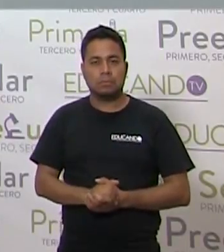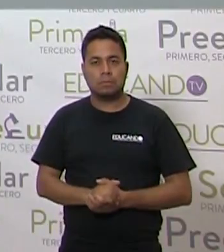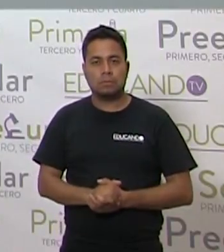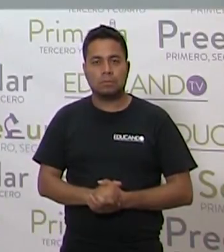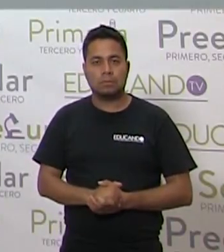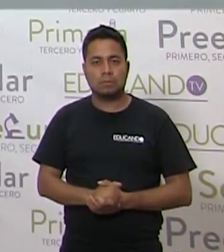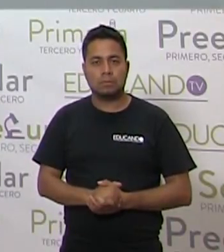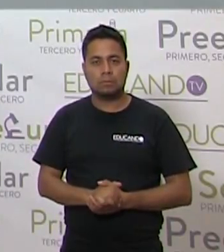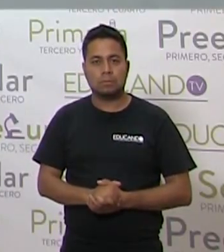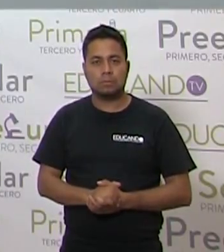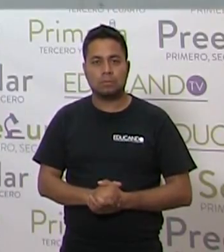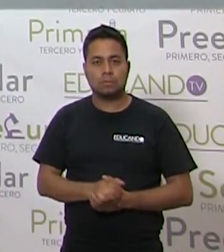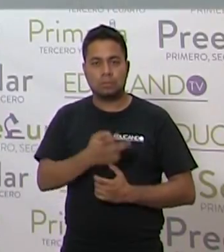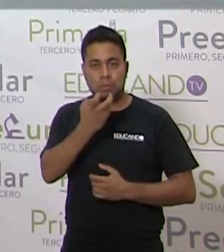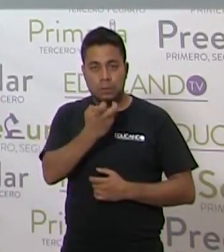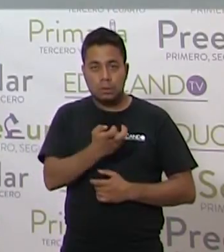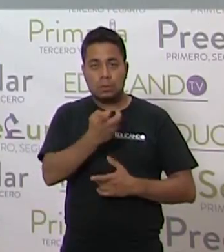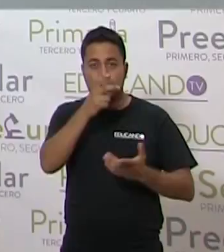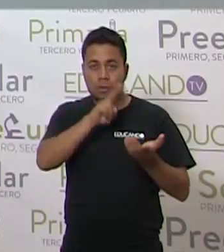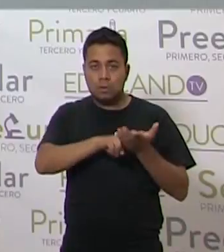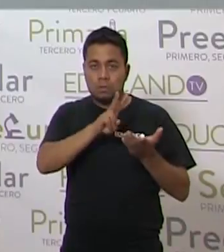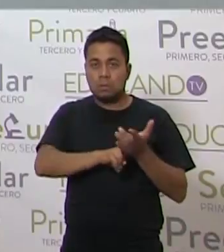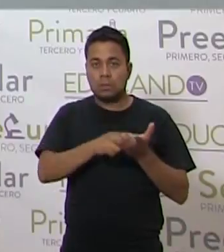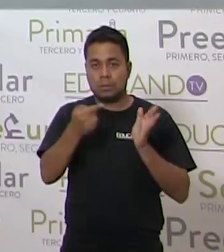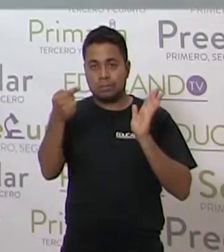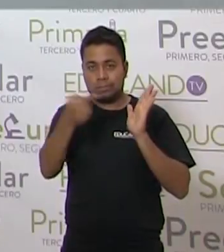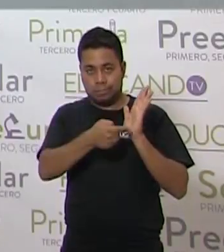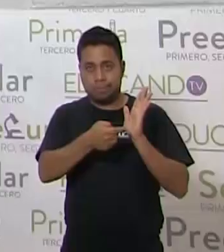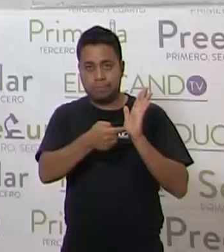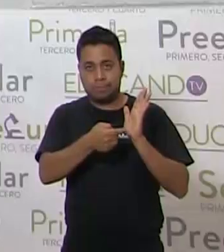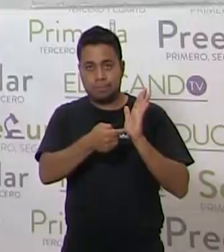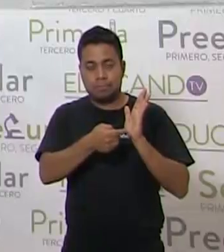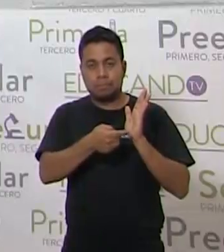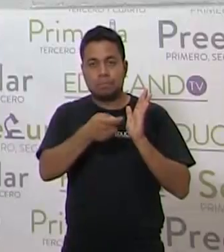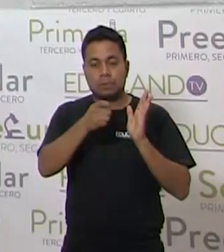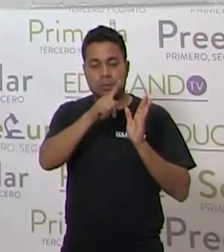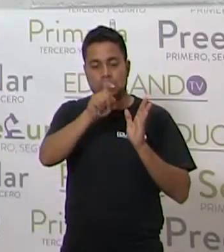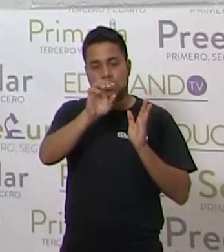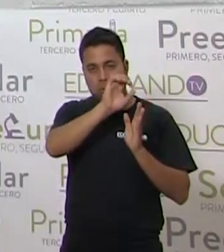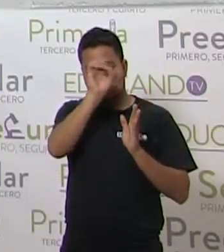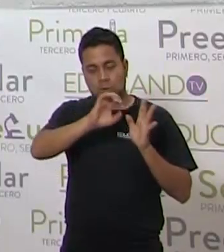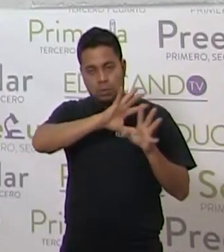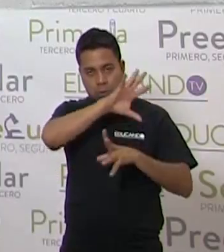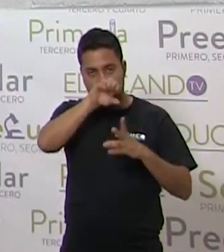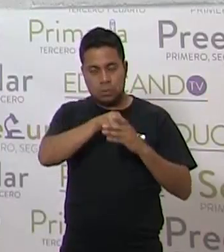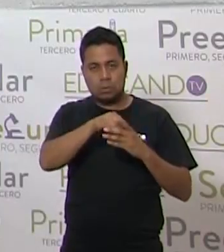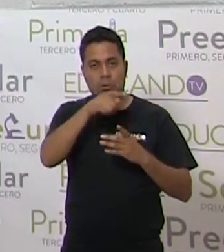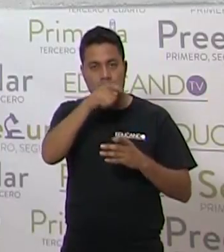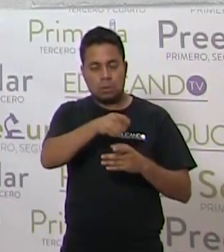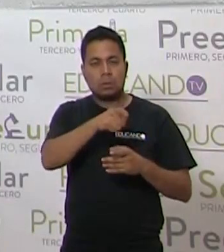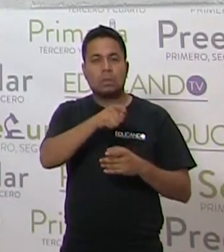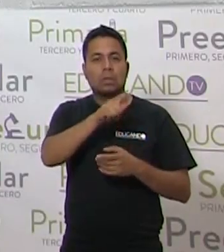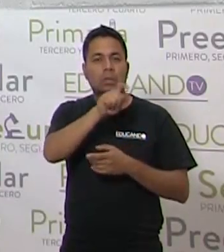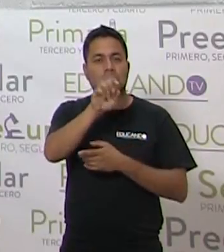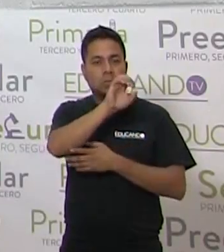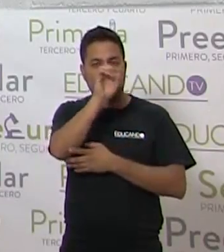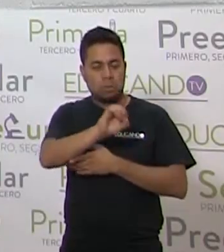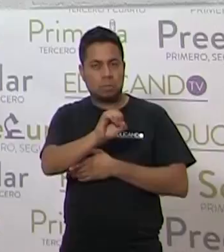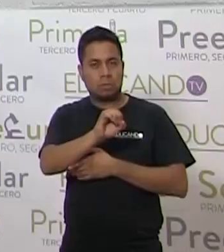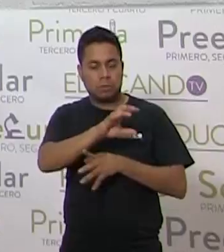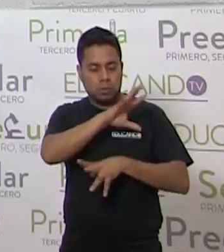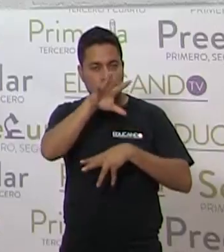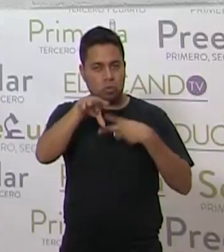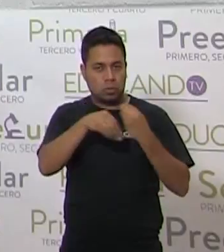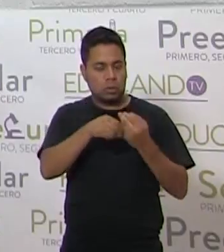pesos esta cantidad que tenemos acá representa el 100% Aquí está representado el 100% de este